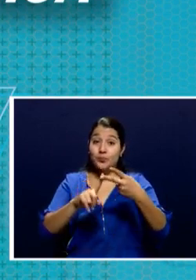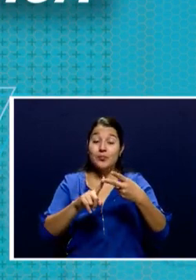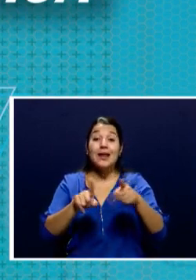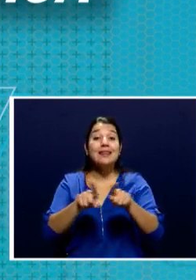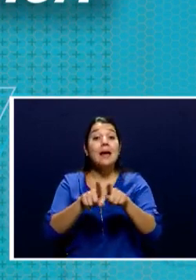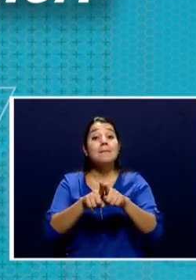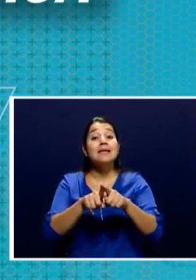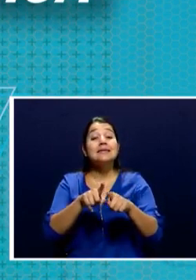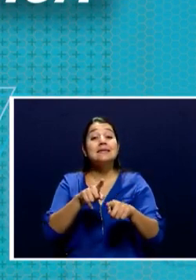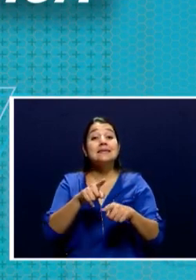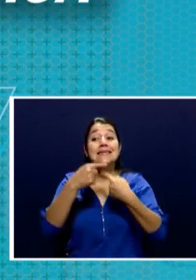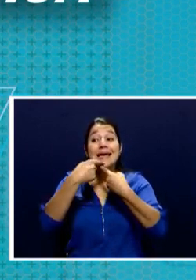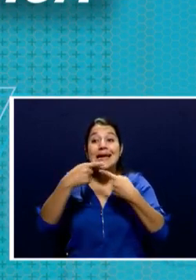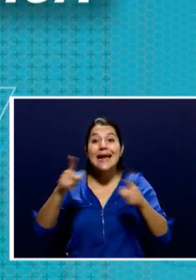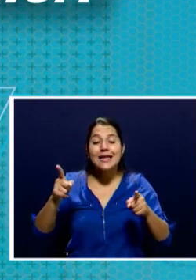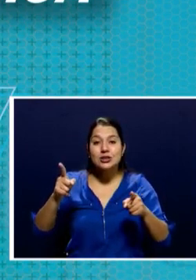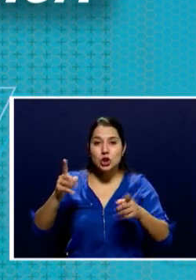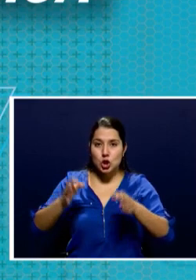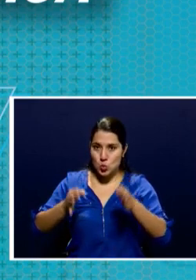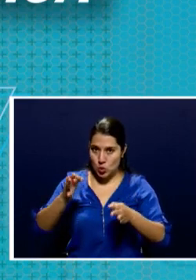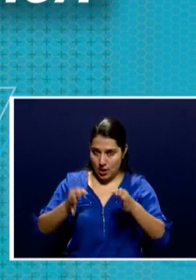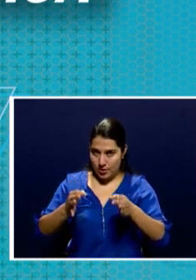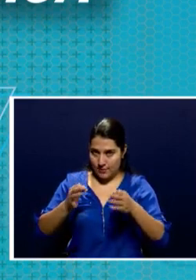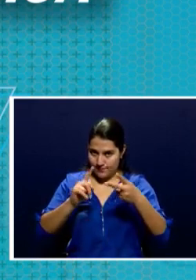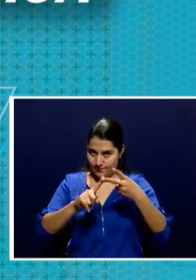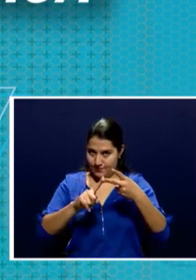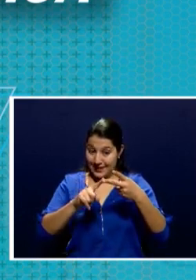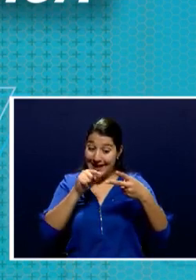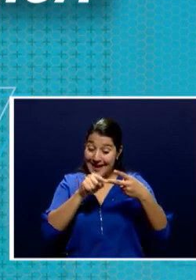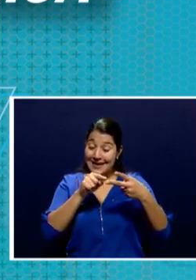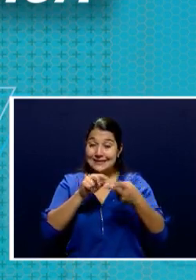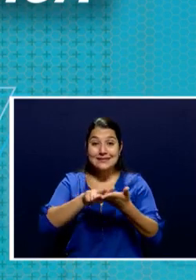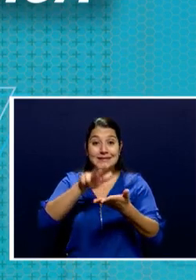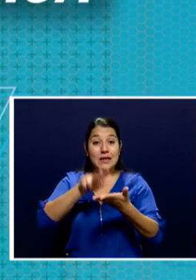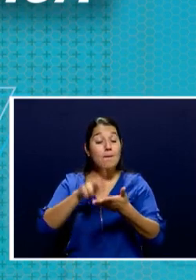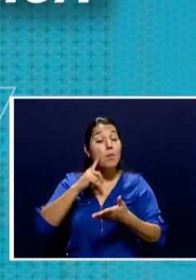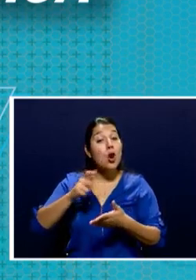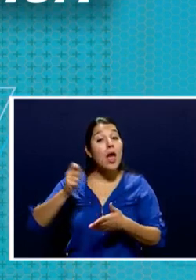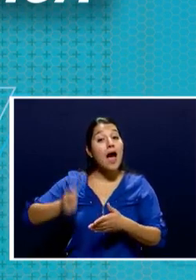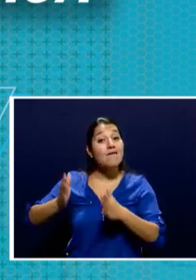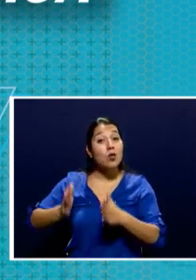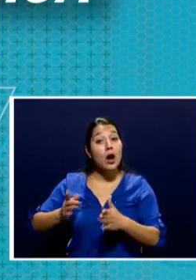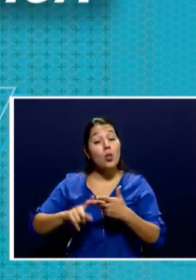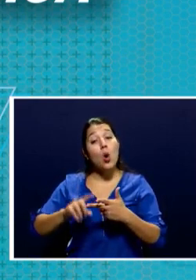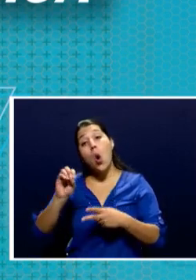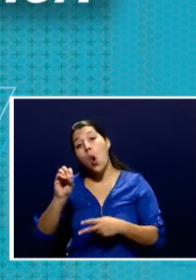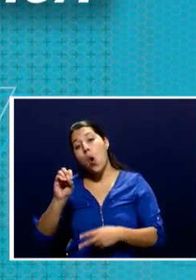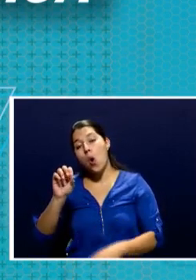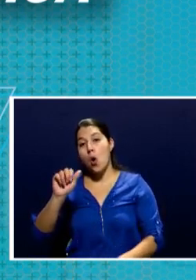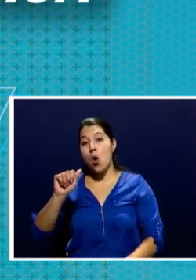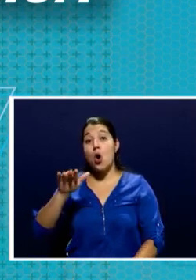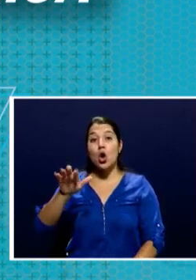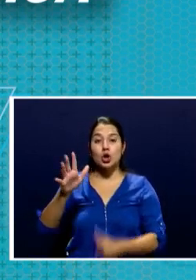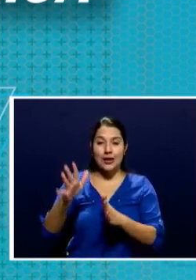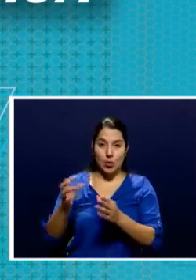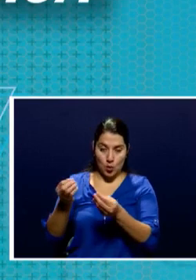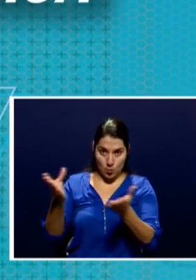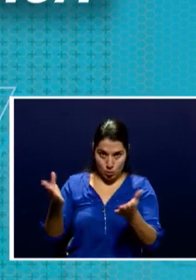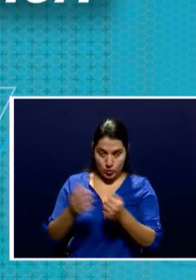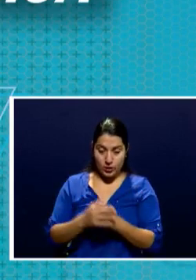venir avalada por un abogado o tiene que venir con el aval de un contador público autorizado. Es decir, en ese caso,